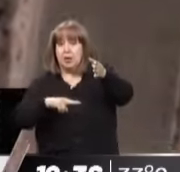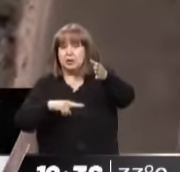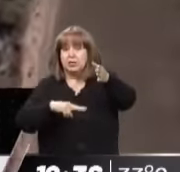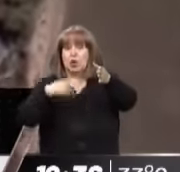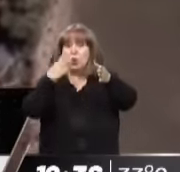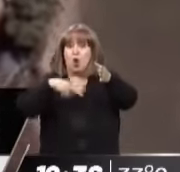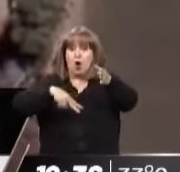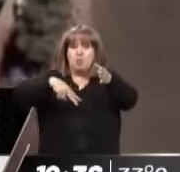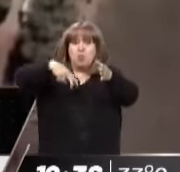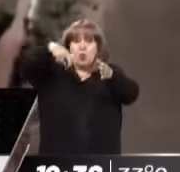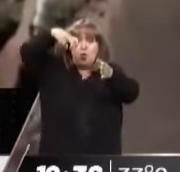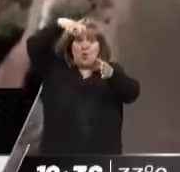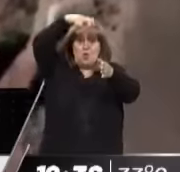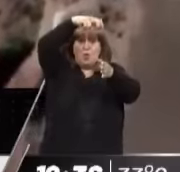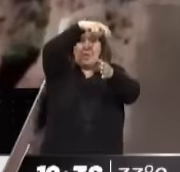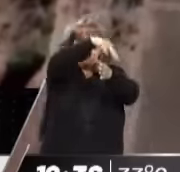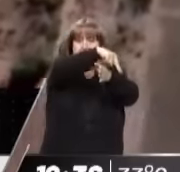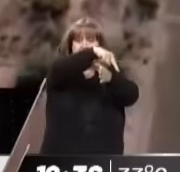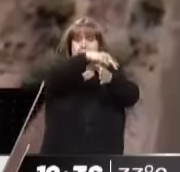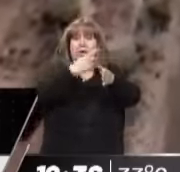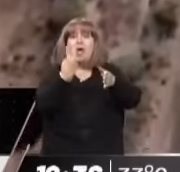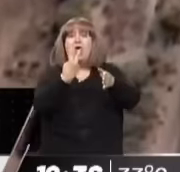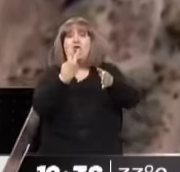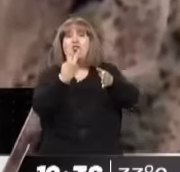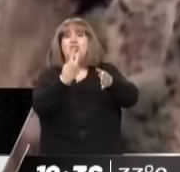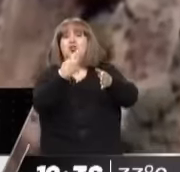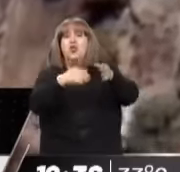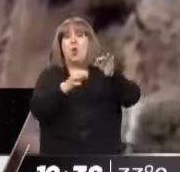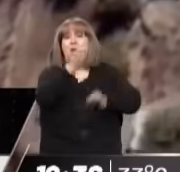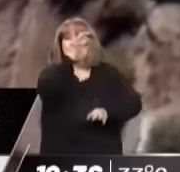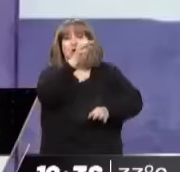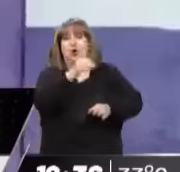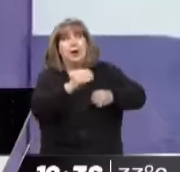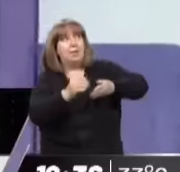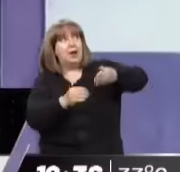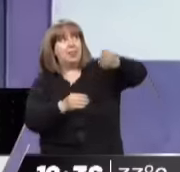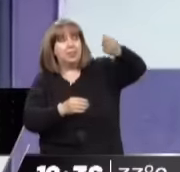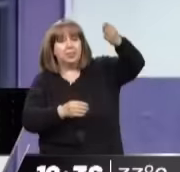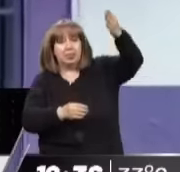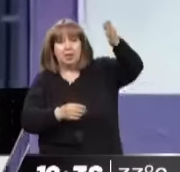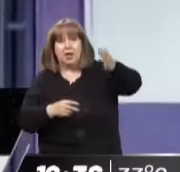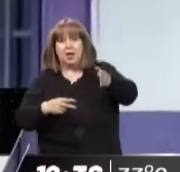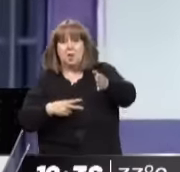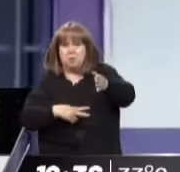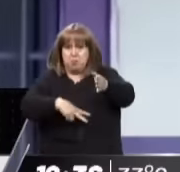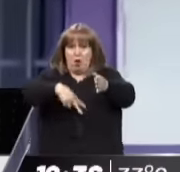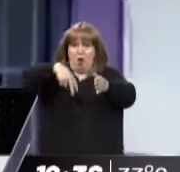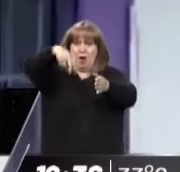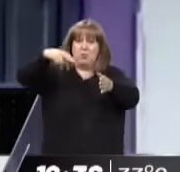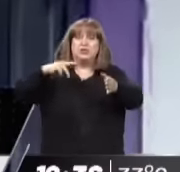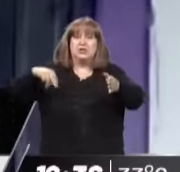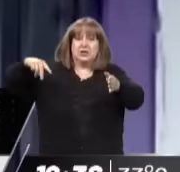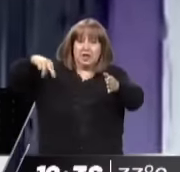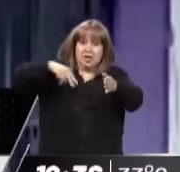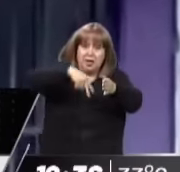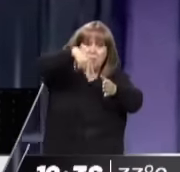salto llegó a la pared de 2 metros que tiene el cementerio, que es la más baja, y que hay unas galerías en ese lugar. Esto